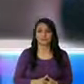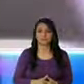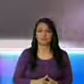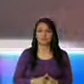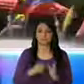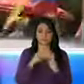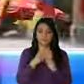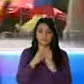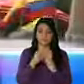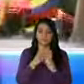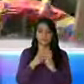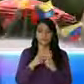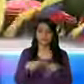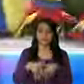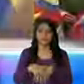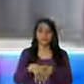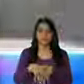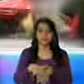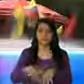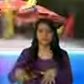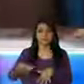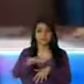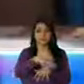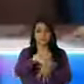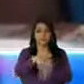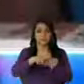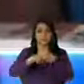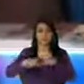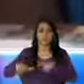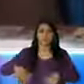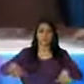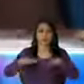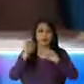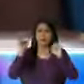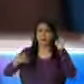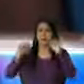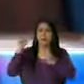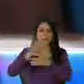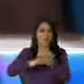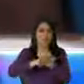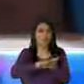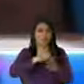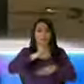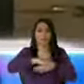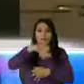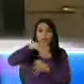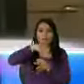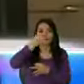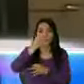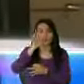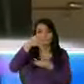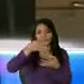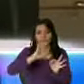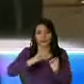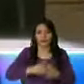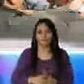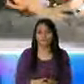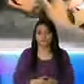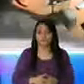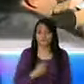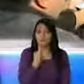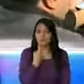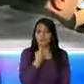agresiones que se han dado en las movilizaciones desarrolladas en diferentes partes del país por las elecciones del pasado 19 de febrero. Aseguró